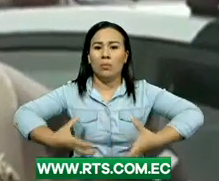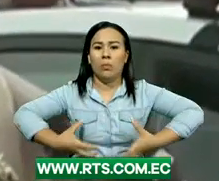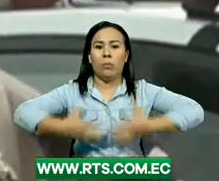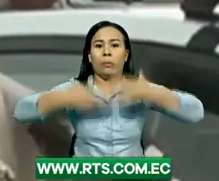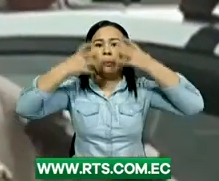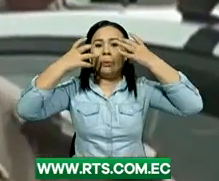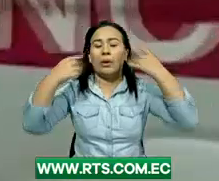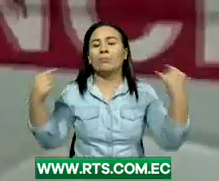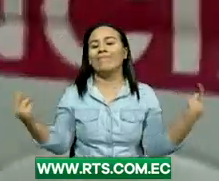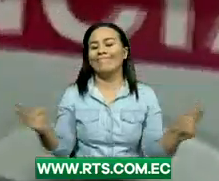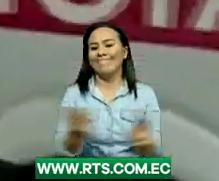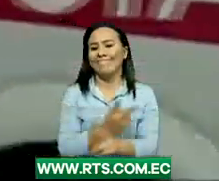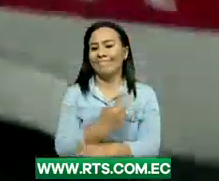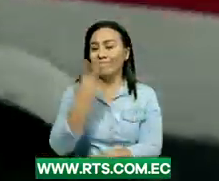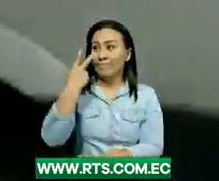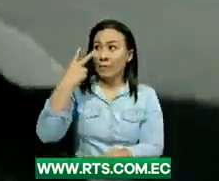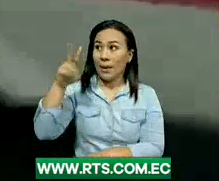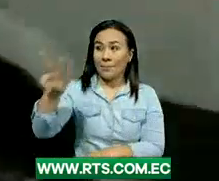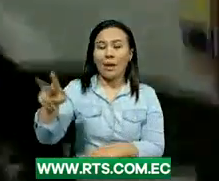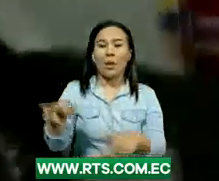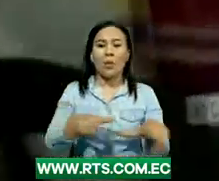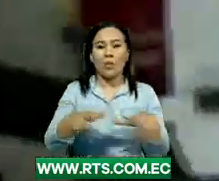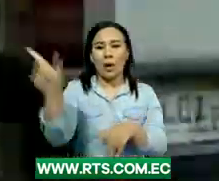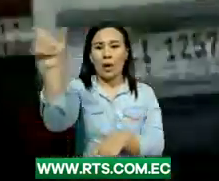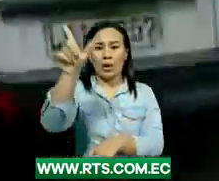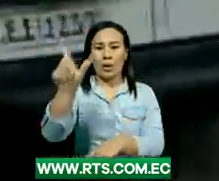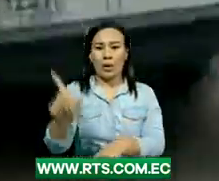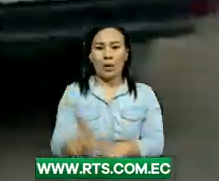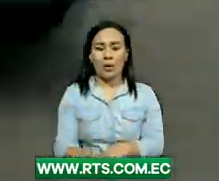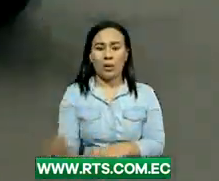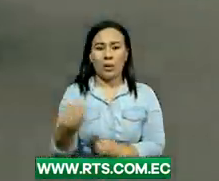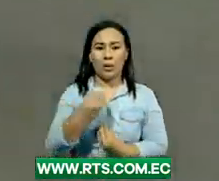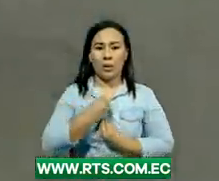este tipo de eventos. En Catamayo, provincia de Loja, informó Marcela Constante.